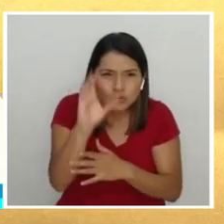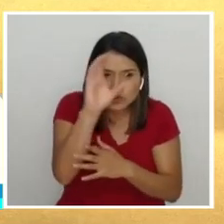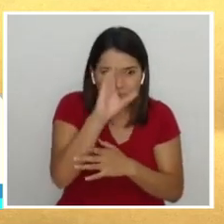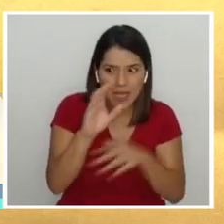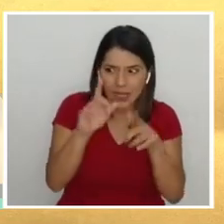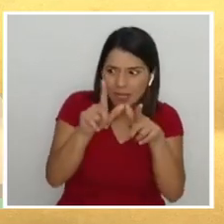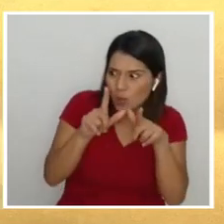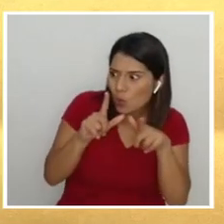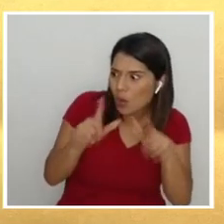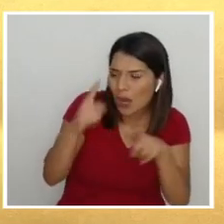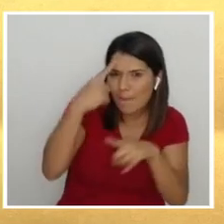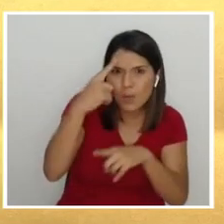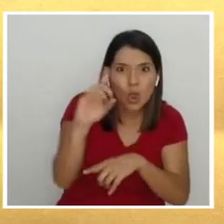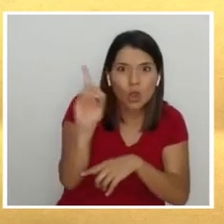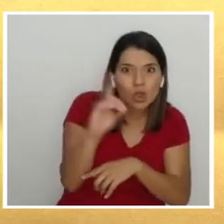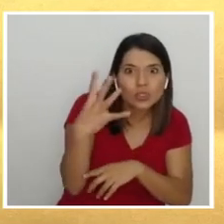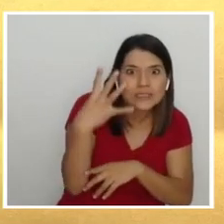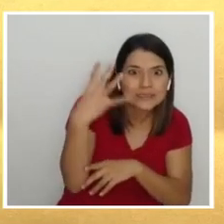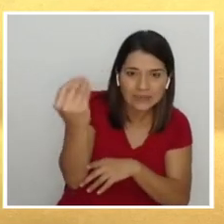eso